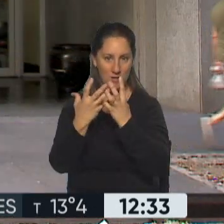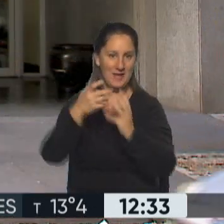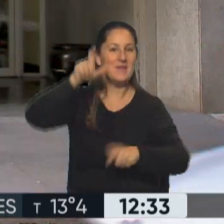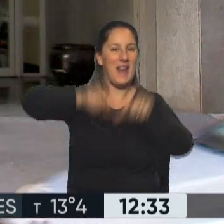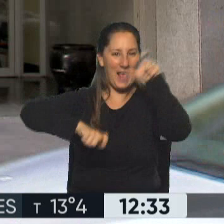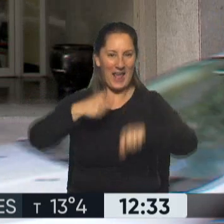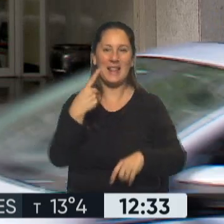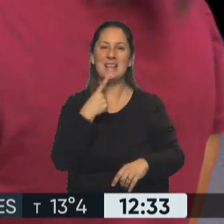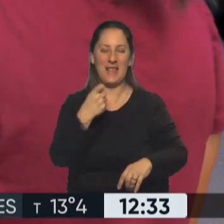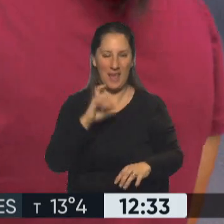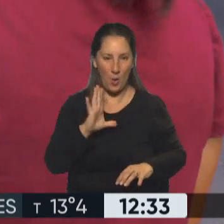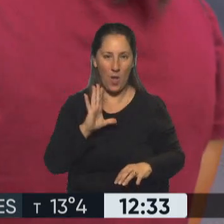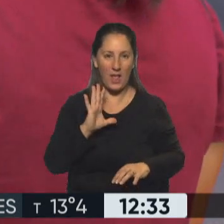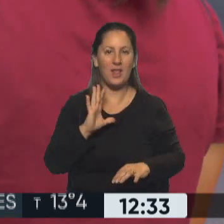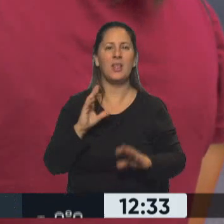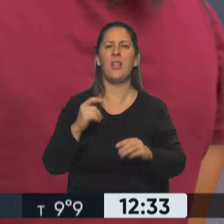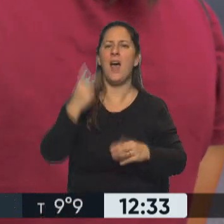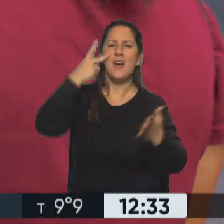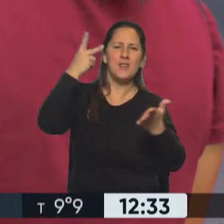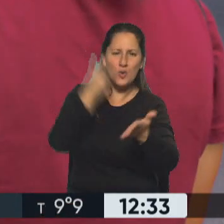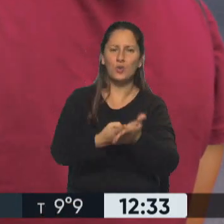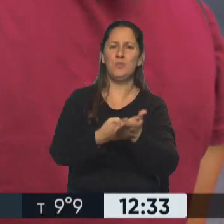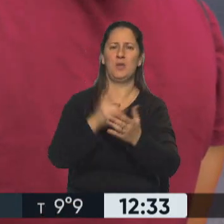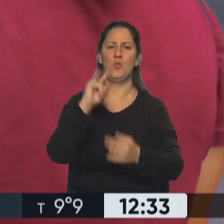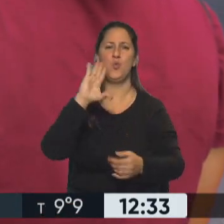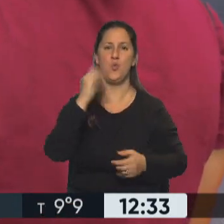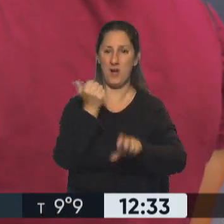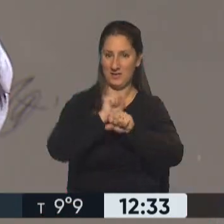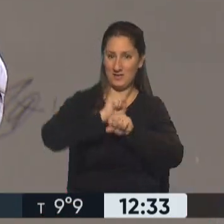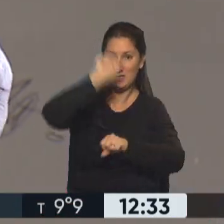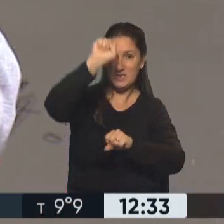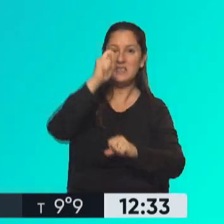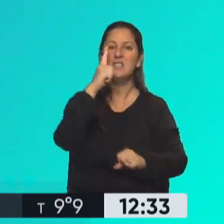tenga concreto, el título de la Universidad de Buenos Aires en sus 106 carreras.